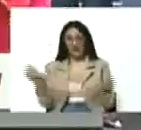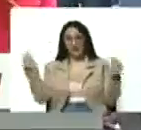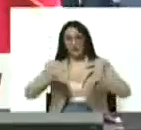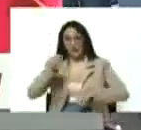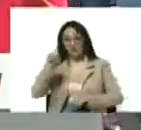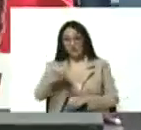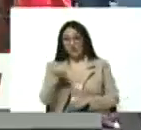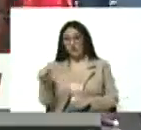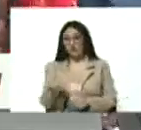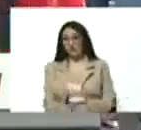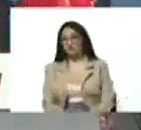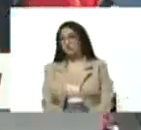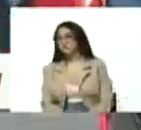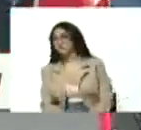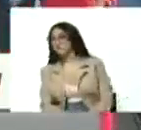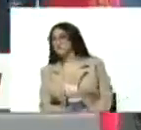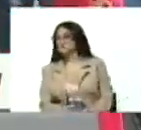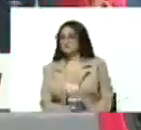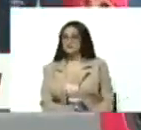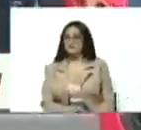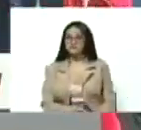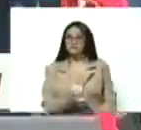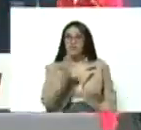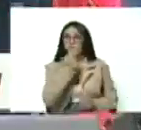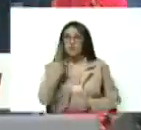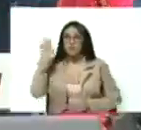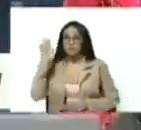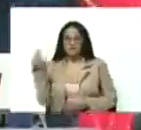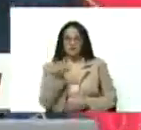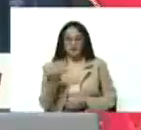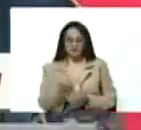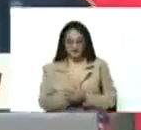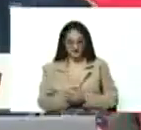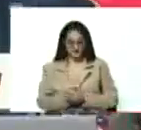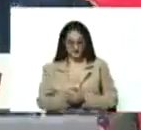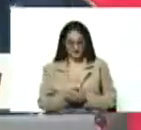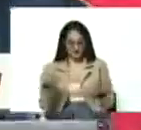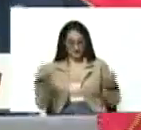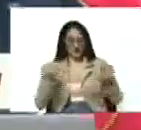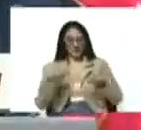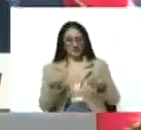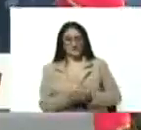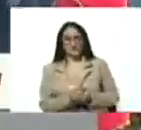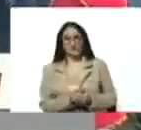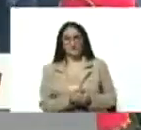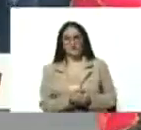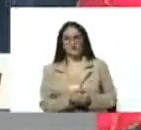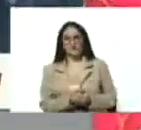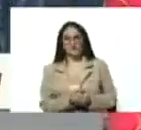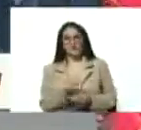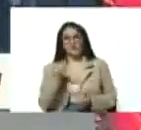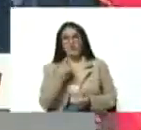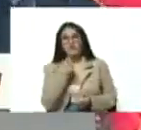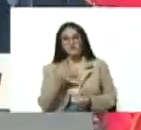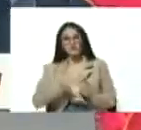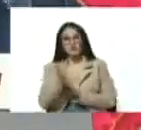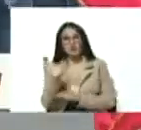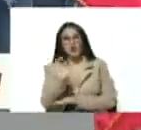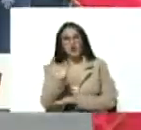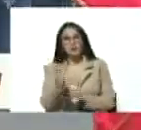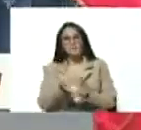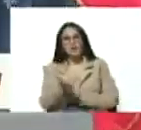eso? Es un juramento de verdad. De verdad, de verdad. Si nos dicen que vamos para Caracas, ¿para dónde